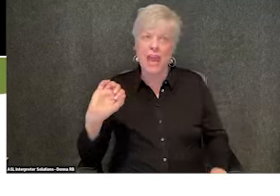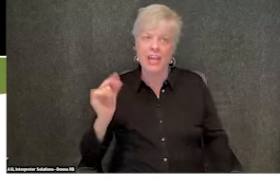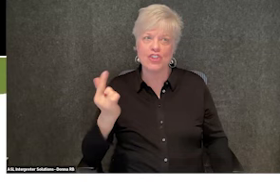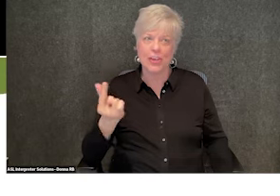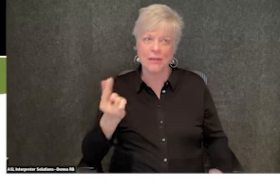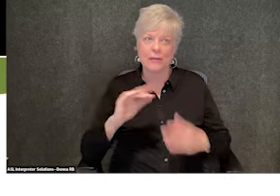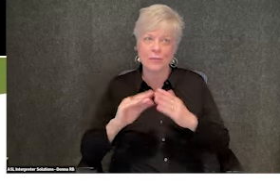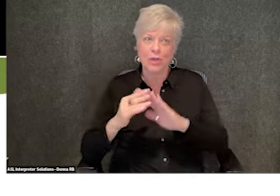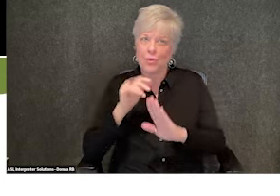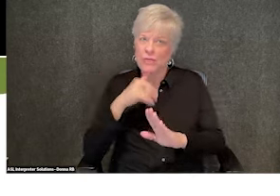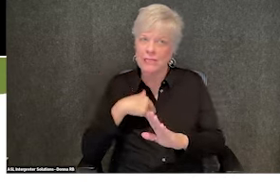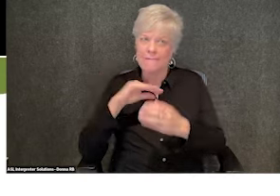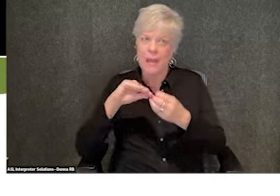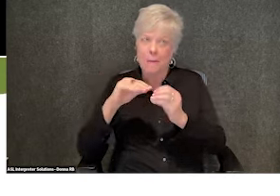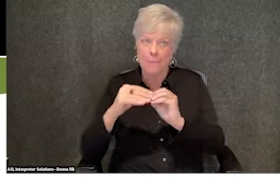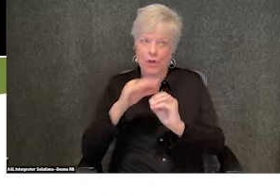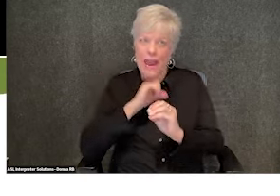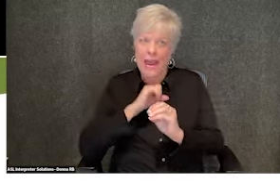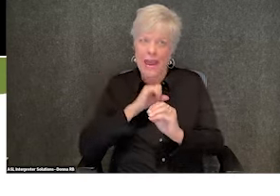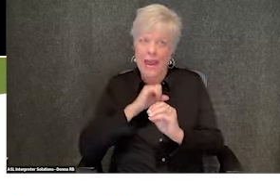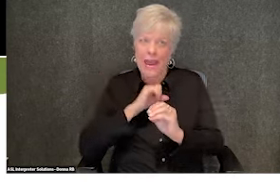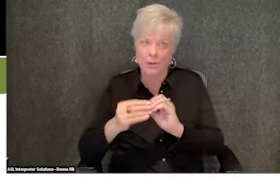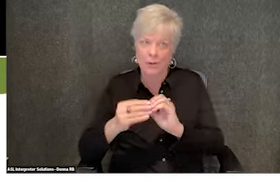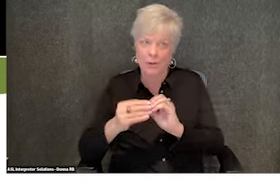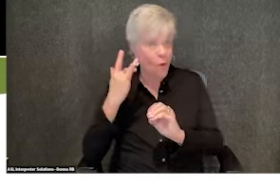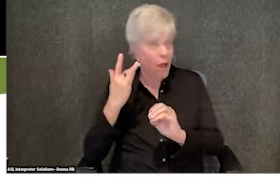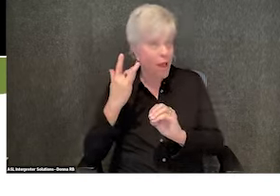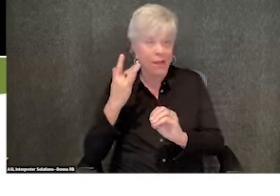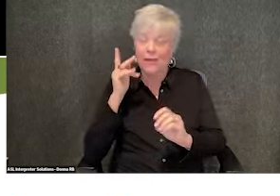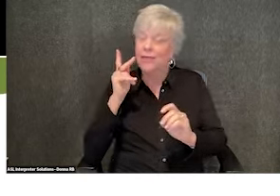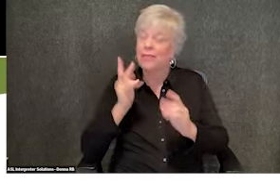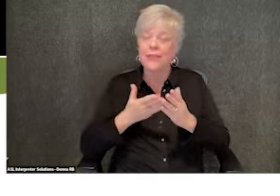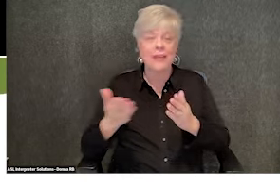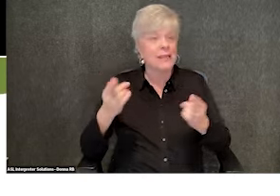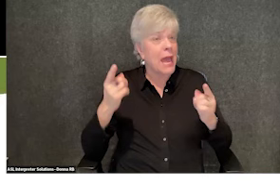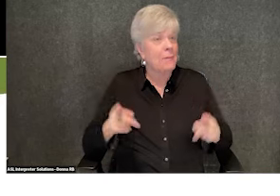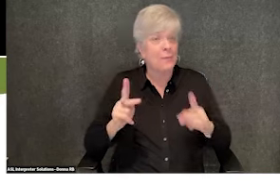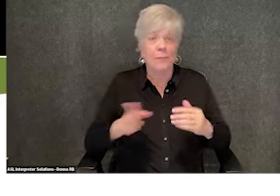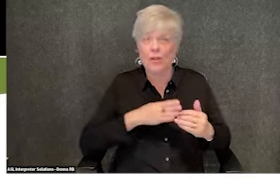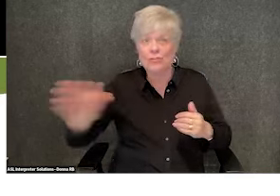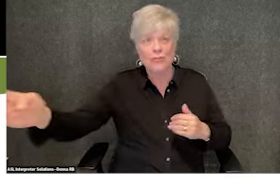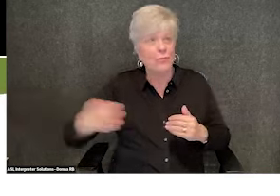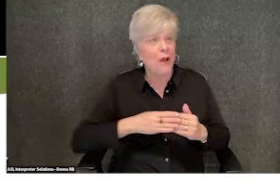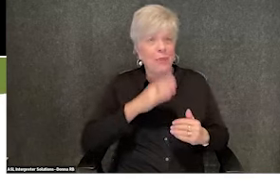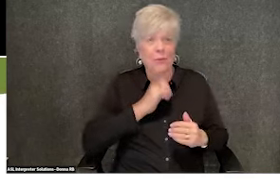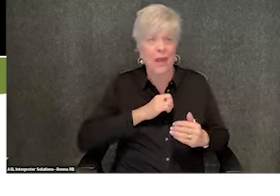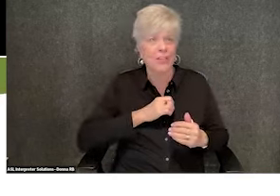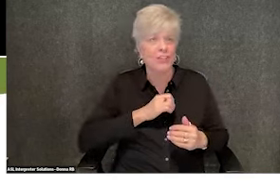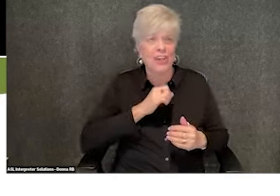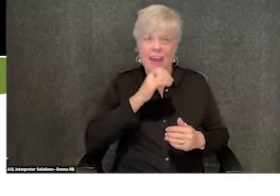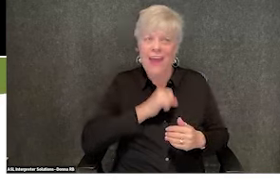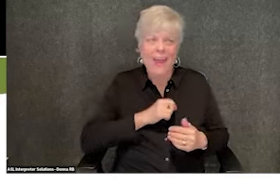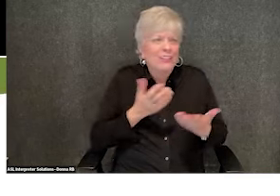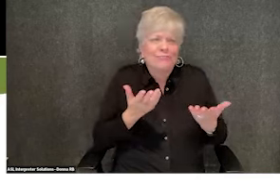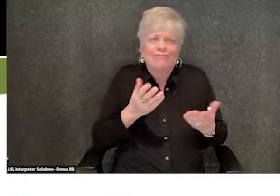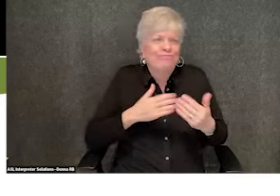condiciones que afectan su habilidad de tomar decisiones y de proveer autocuidados, o sea,